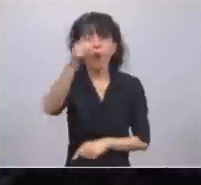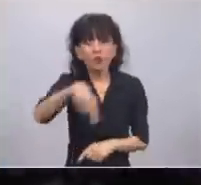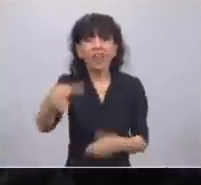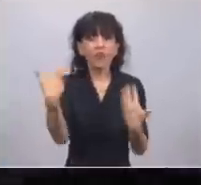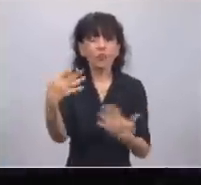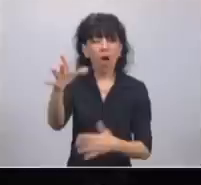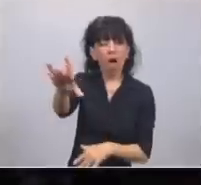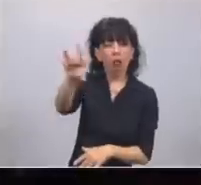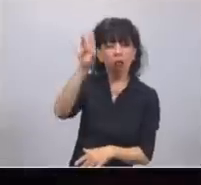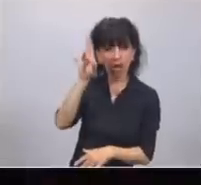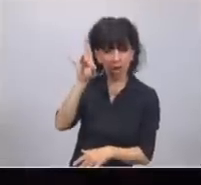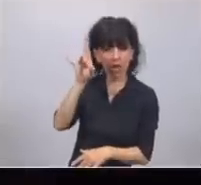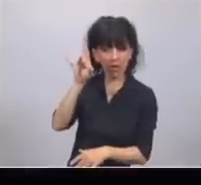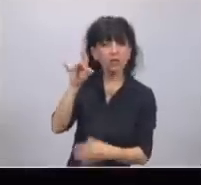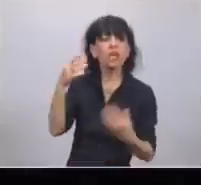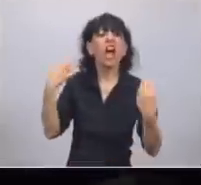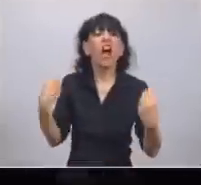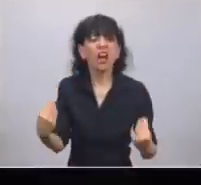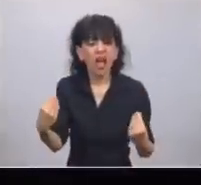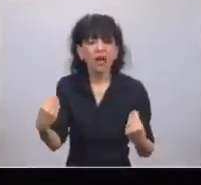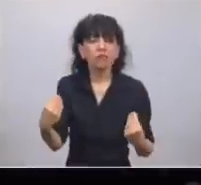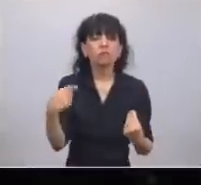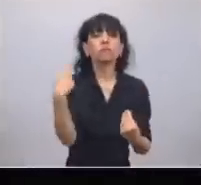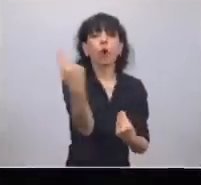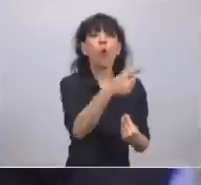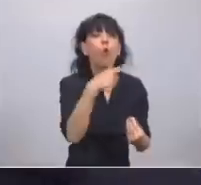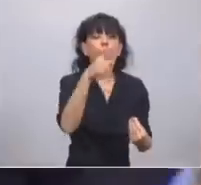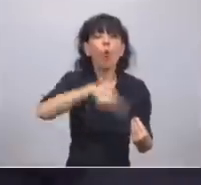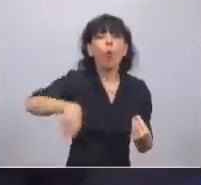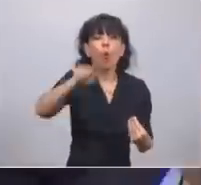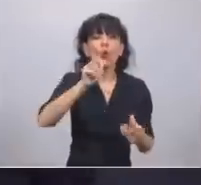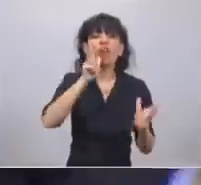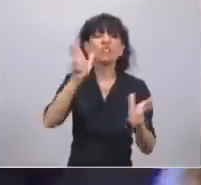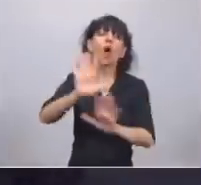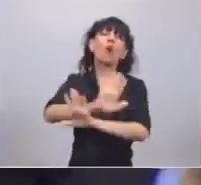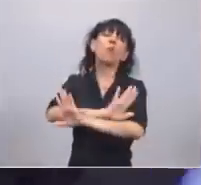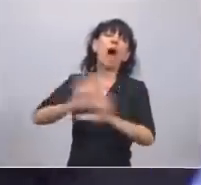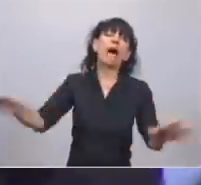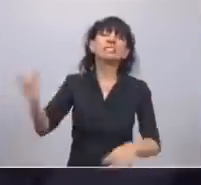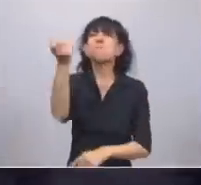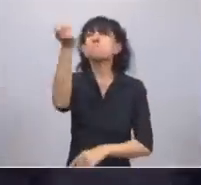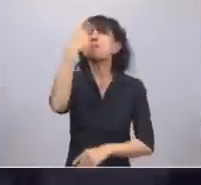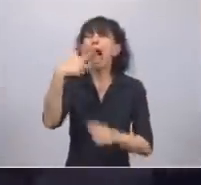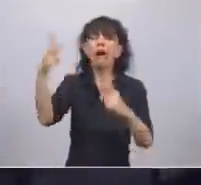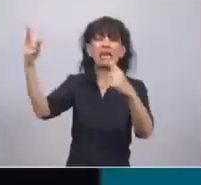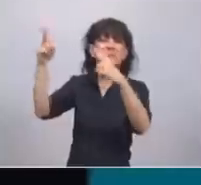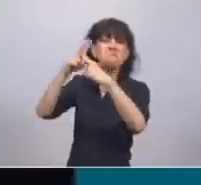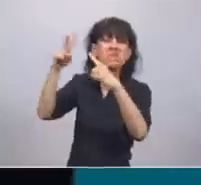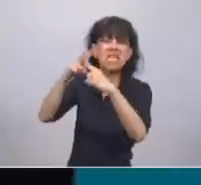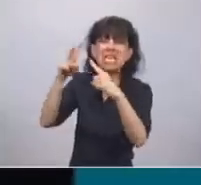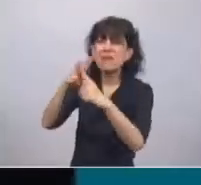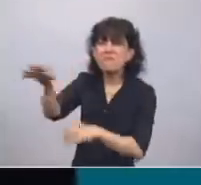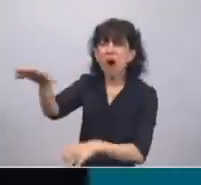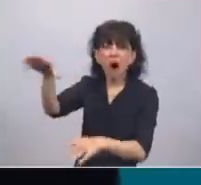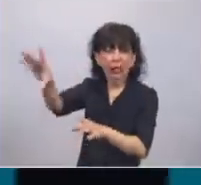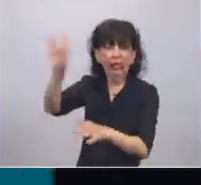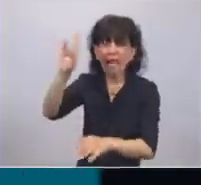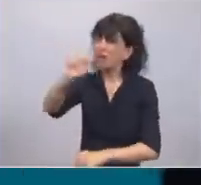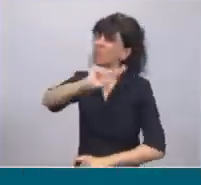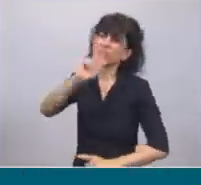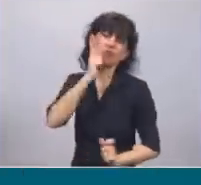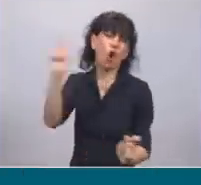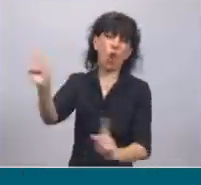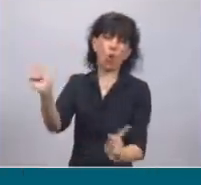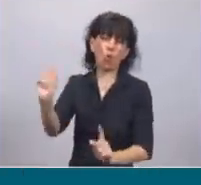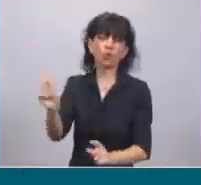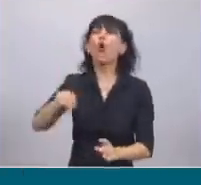decirle a los porteños que no les gusta votar al primo de Macri, que hay alternativa, que están en